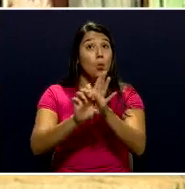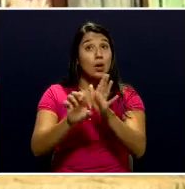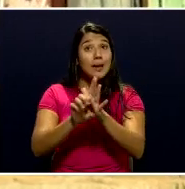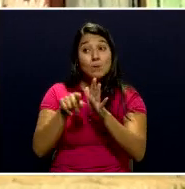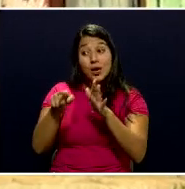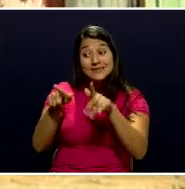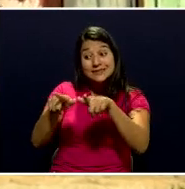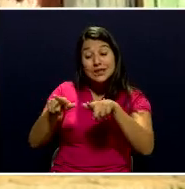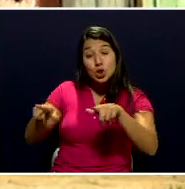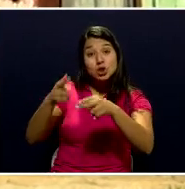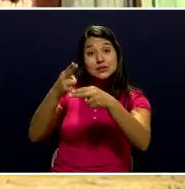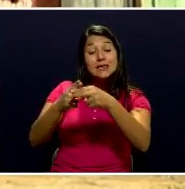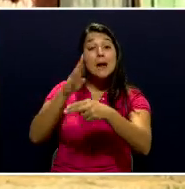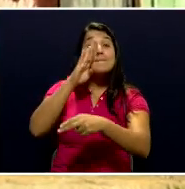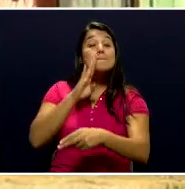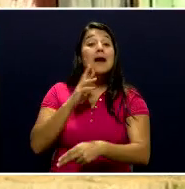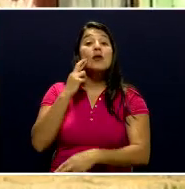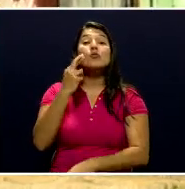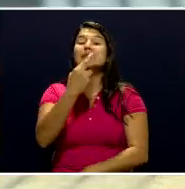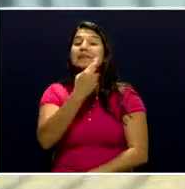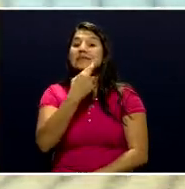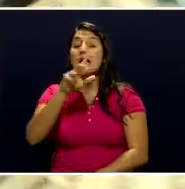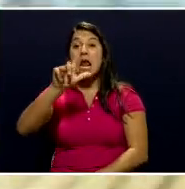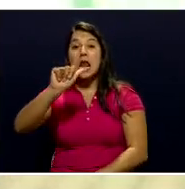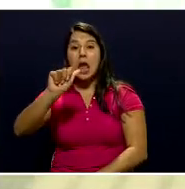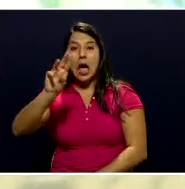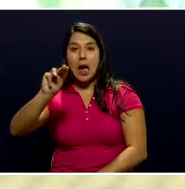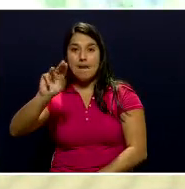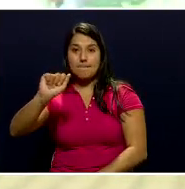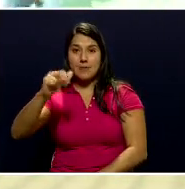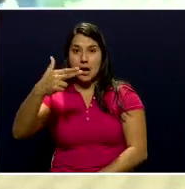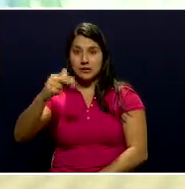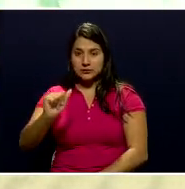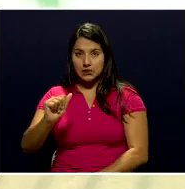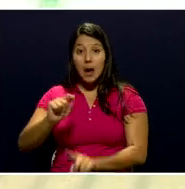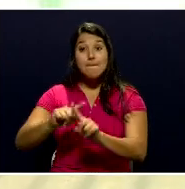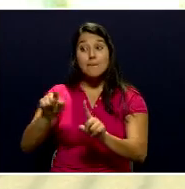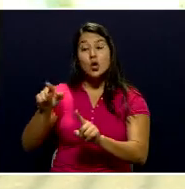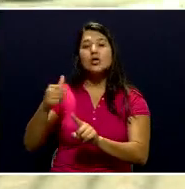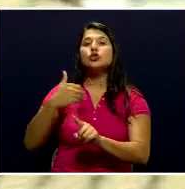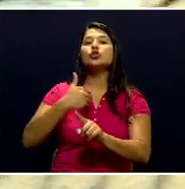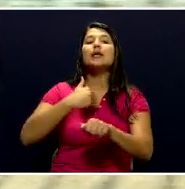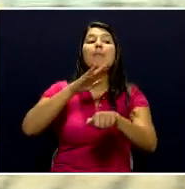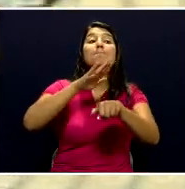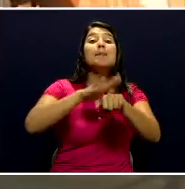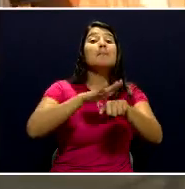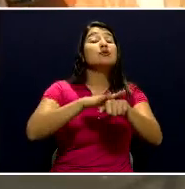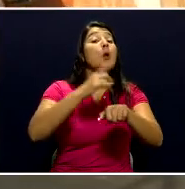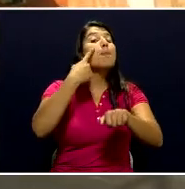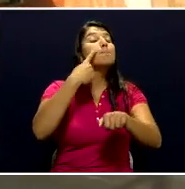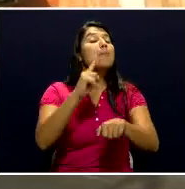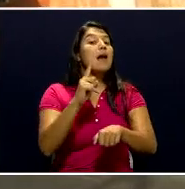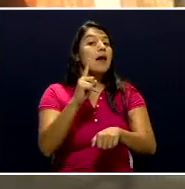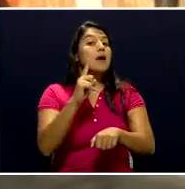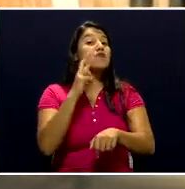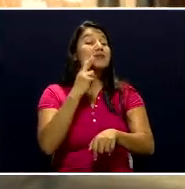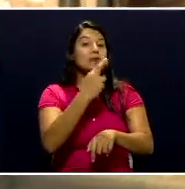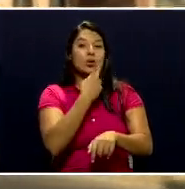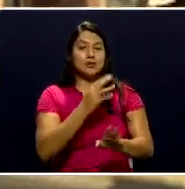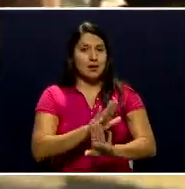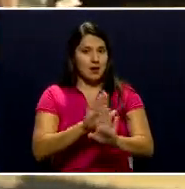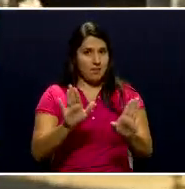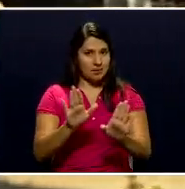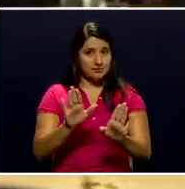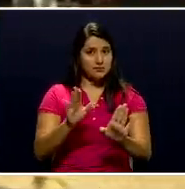local se llama Bar-Restaurante La Macha. Sin embargo, ellos tienen patente de restaurante. La administración asegura que